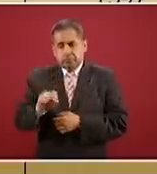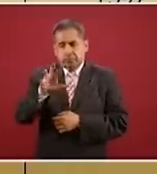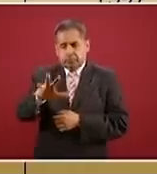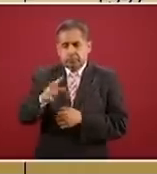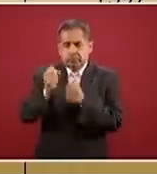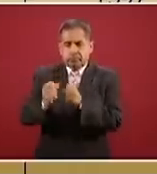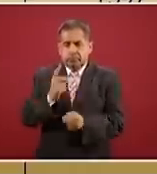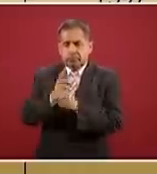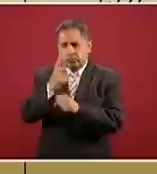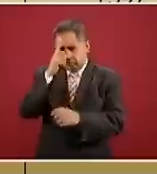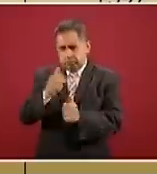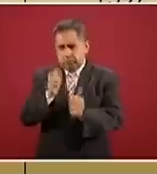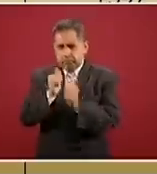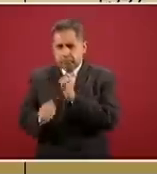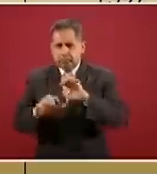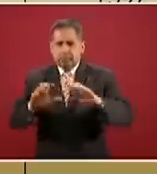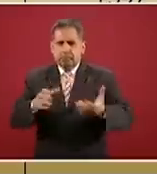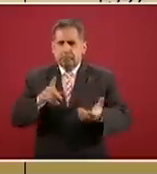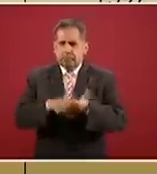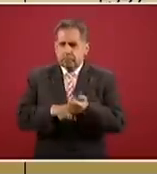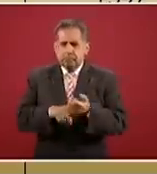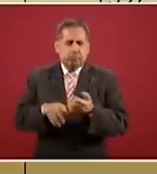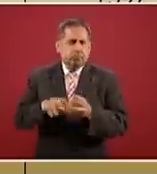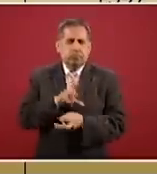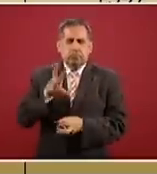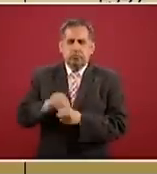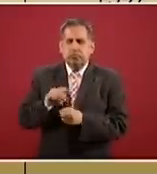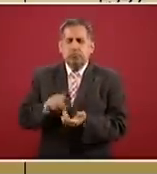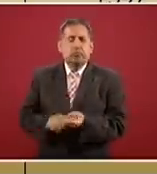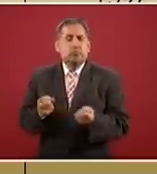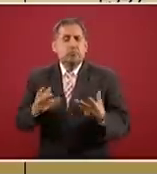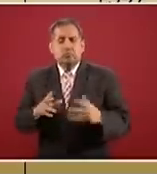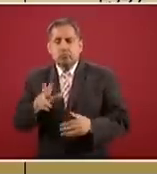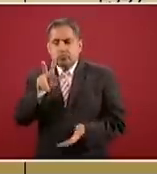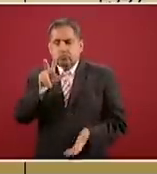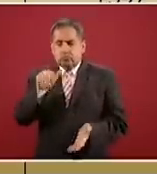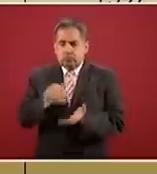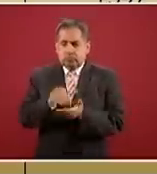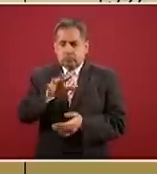de seguridad en carreteras e instalaciones, hace un total de